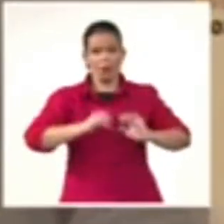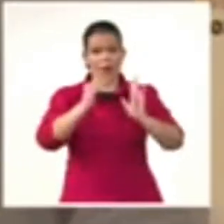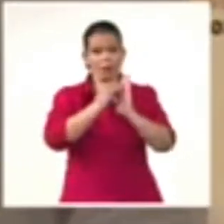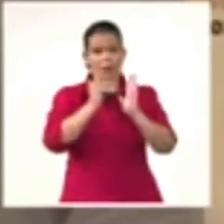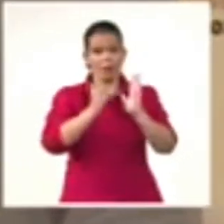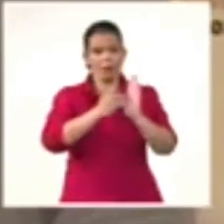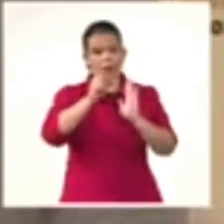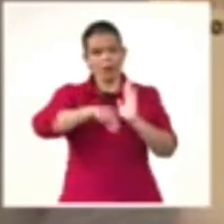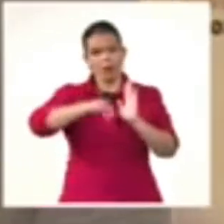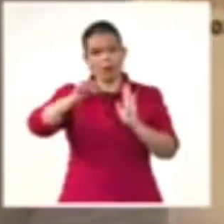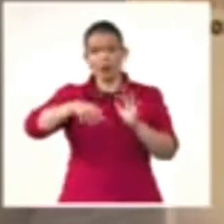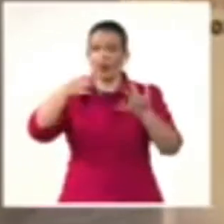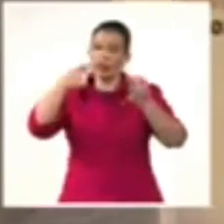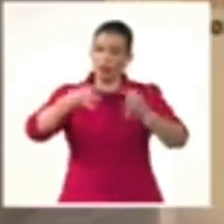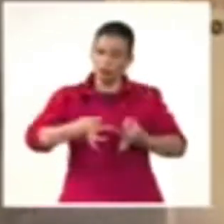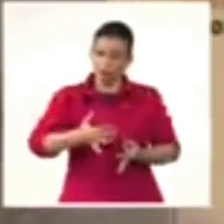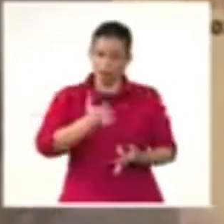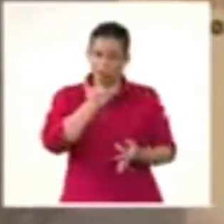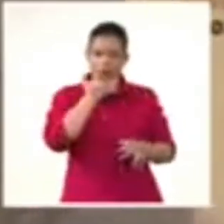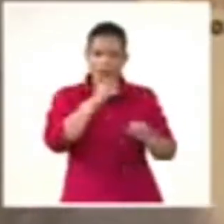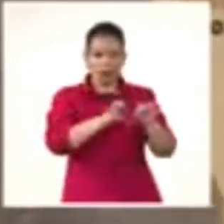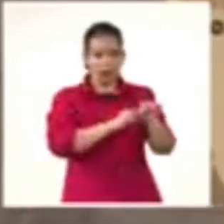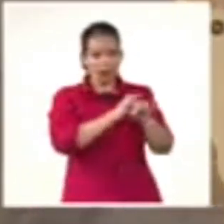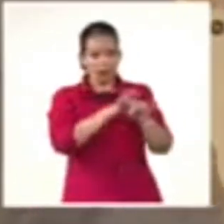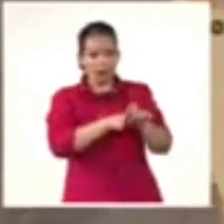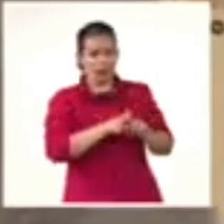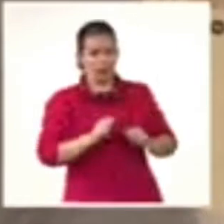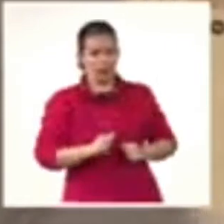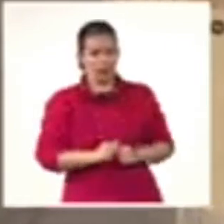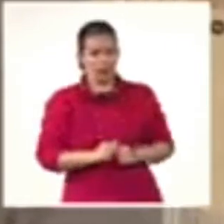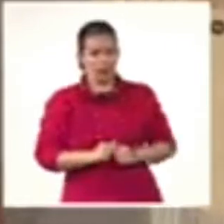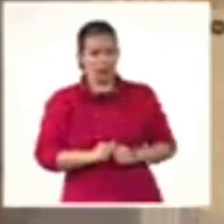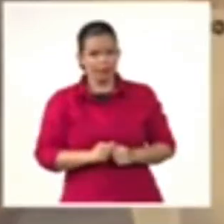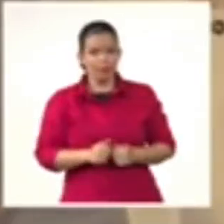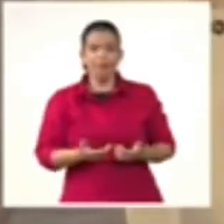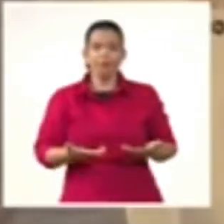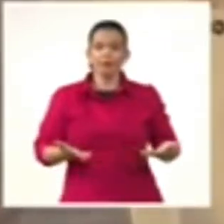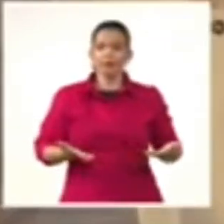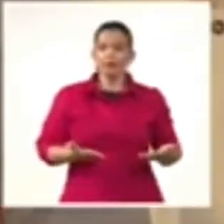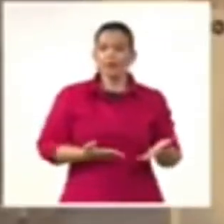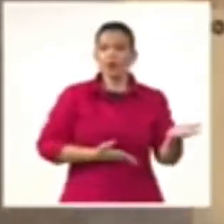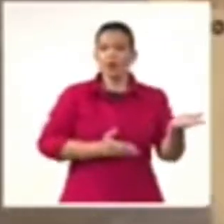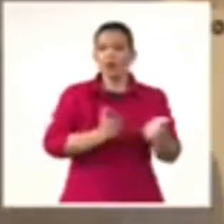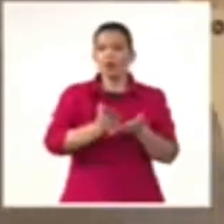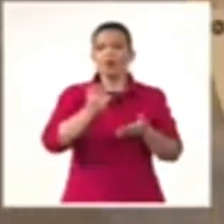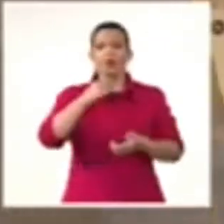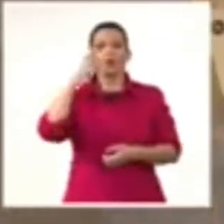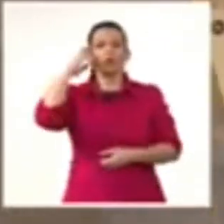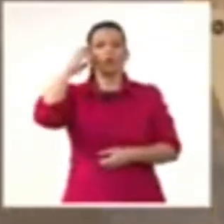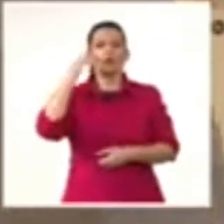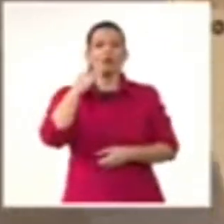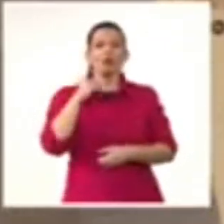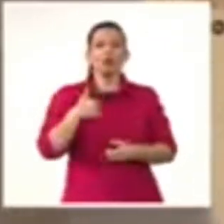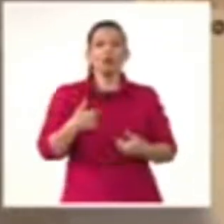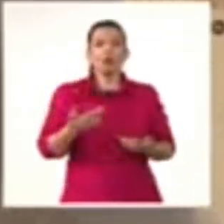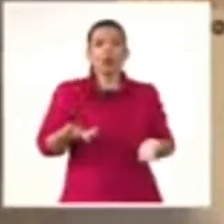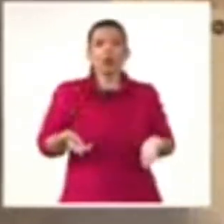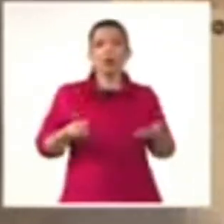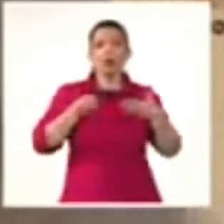la COVID-19. Todavía emociona recordar las formidables expresiones de respaldo de